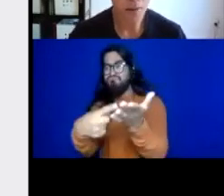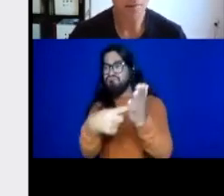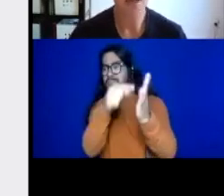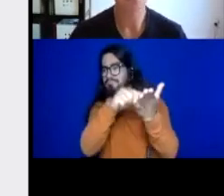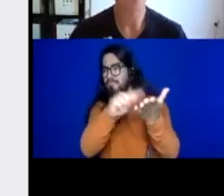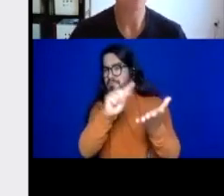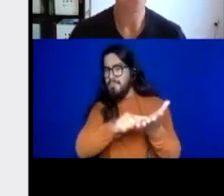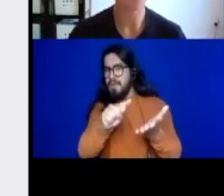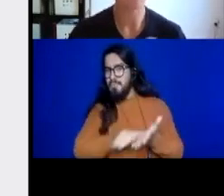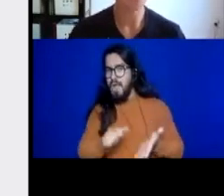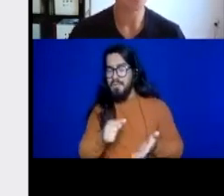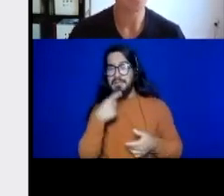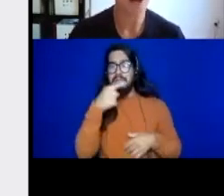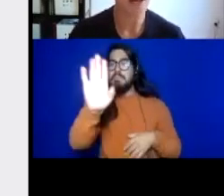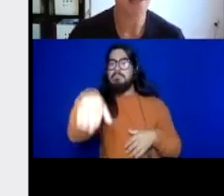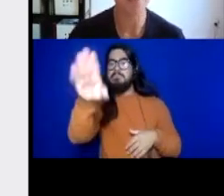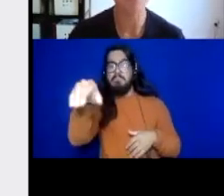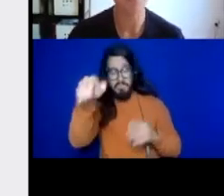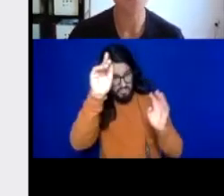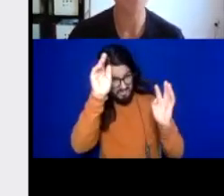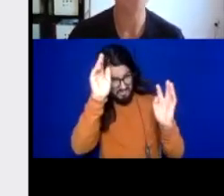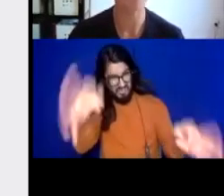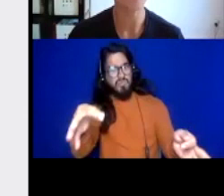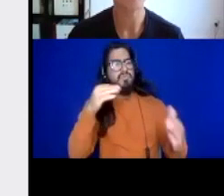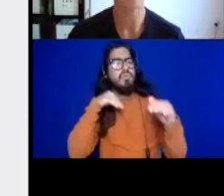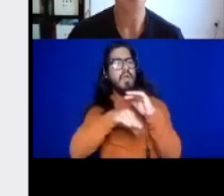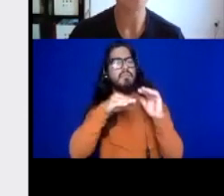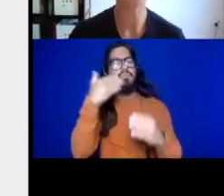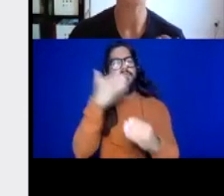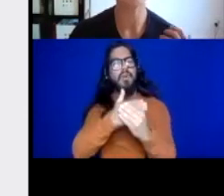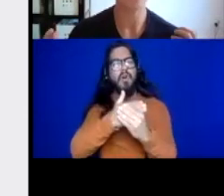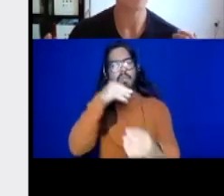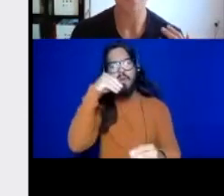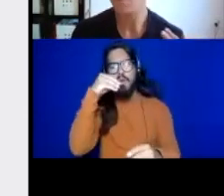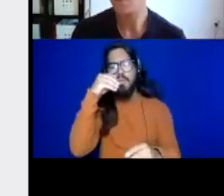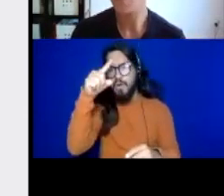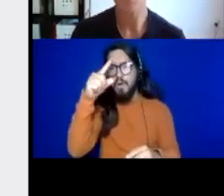lista. Bueno, todos tengan tu manejador de contraseñas, tengan